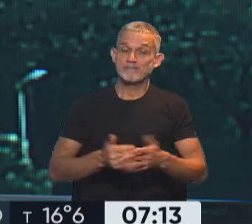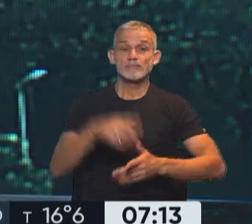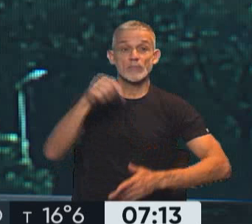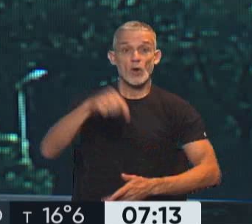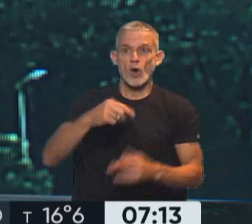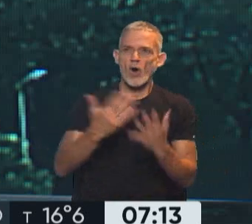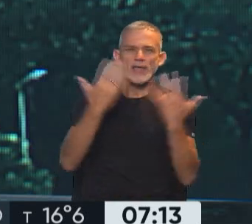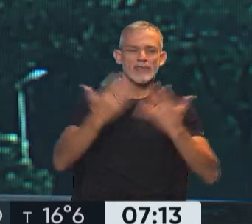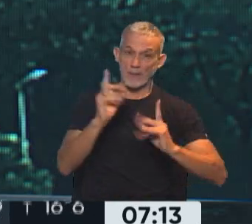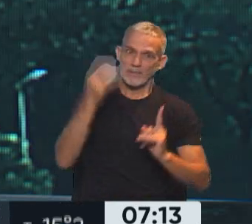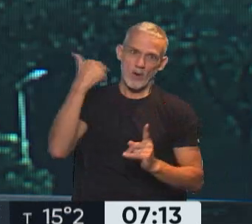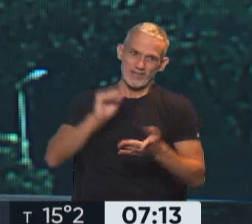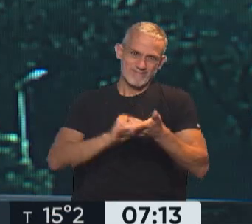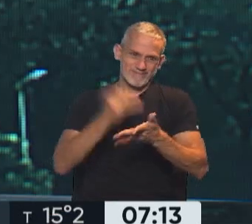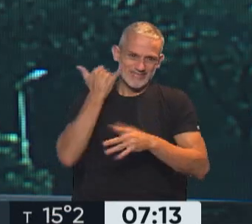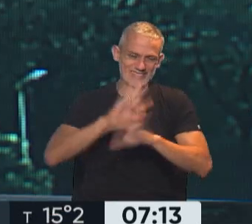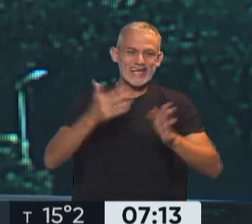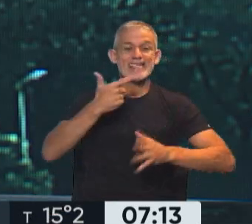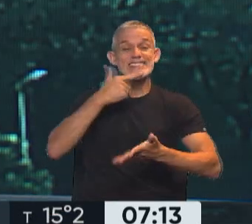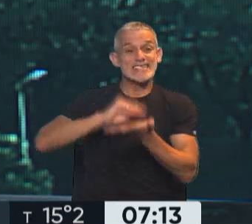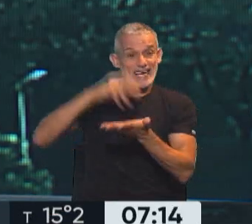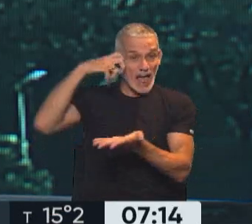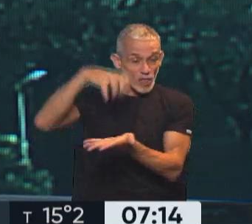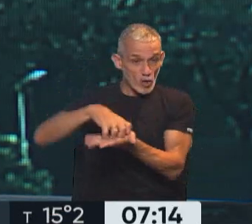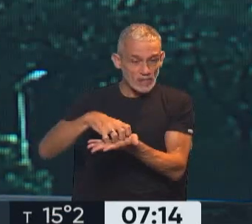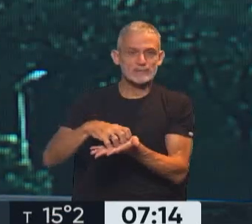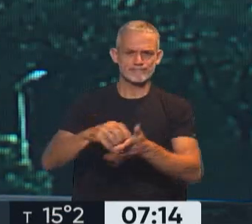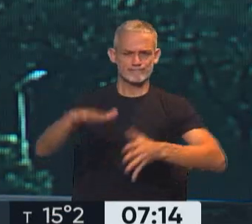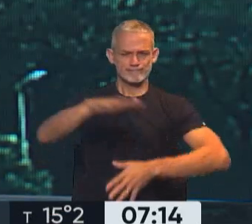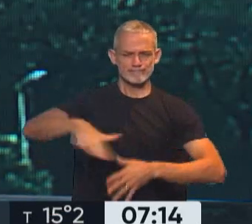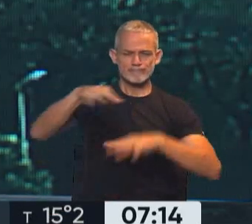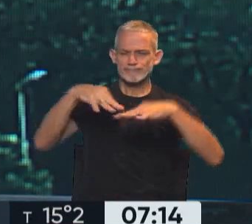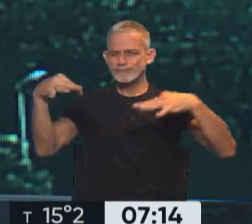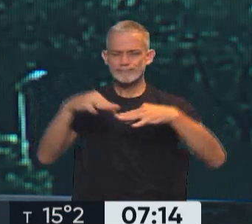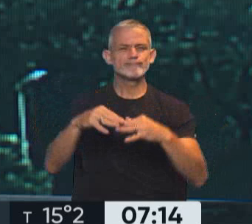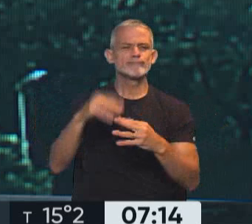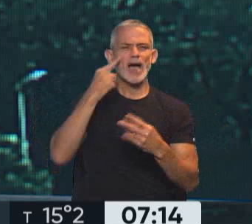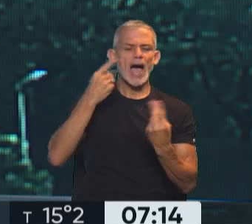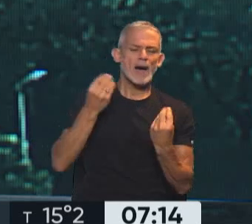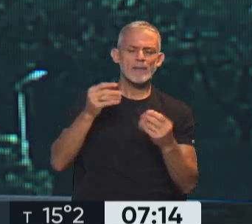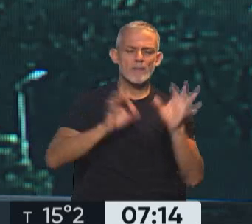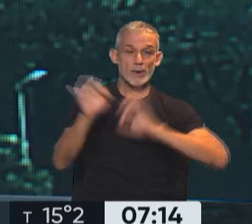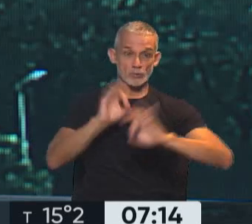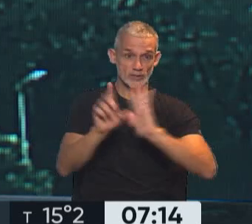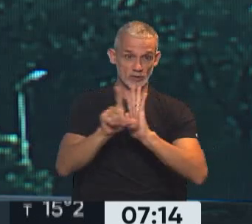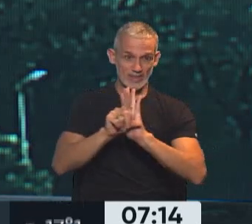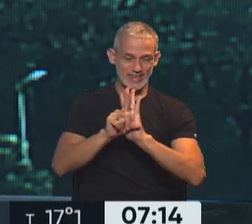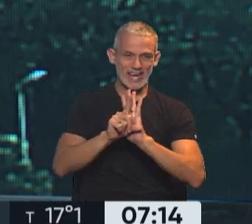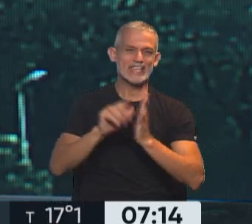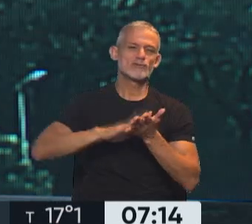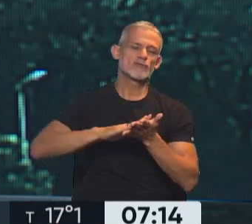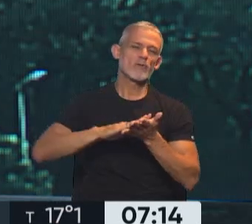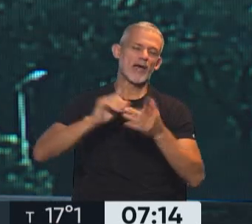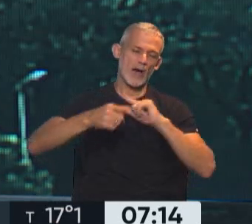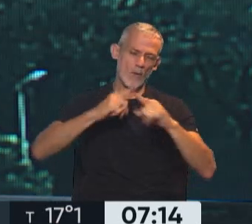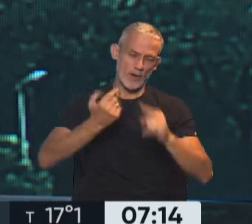Hoy es el día tal como estaba previsto porque la Cámara de Senadores es el espacio revisor, la Cámara revisora del proyecto de entendimiento con el Fondo Monetario